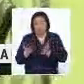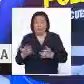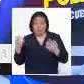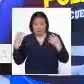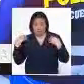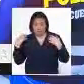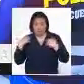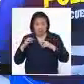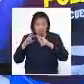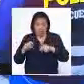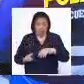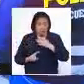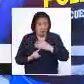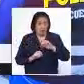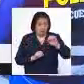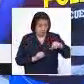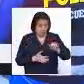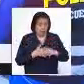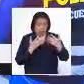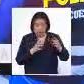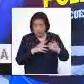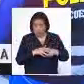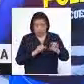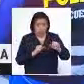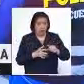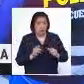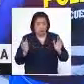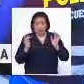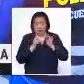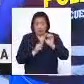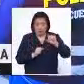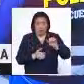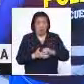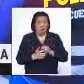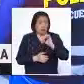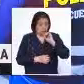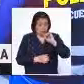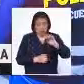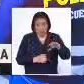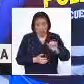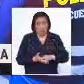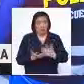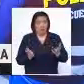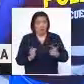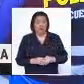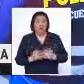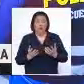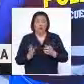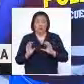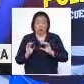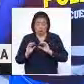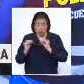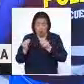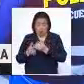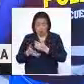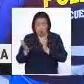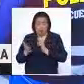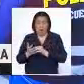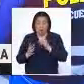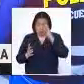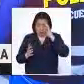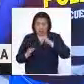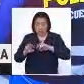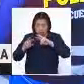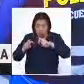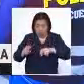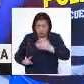Divindad. Inmediatamente la Dirincri se activó, se comunicaron con ellos y le dijeron que la División de Alta Tecnología iba a ser la unidad que